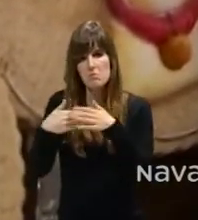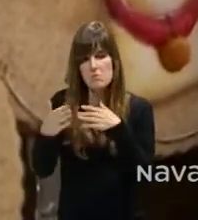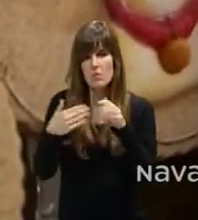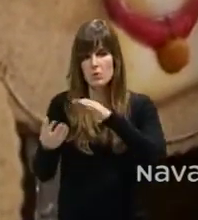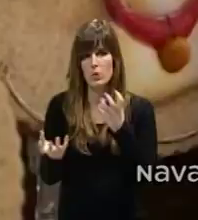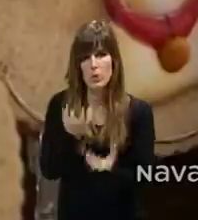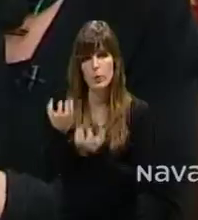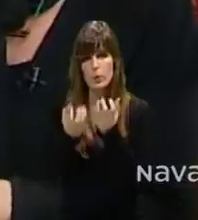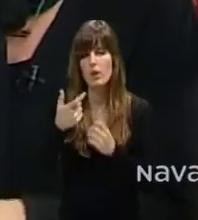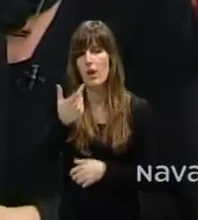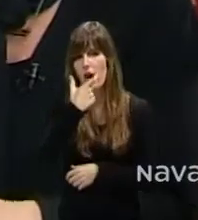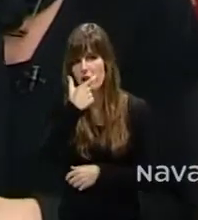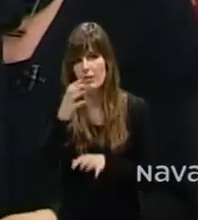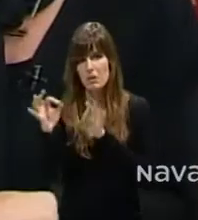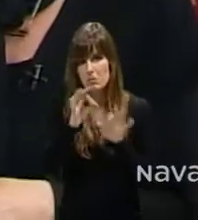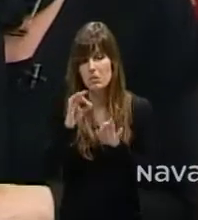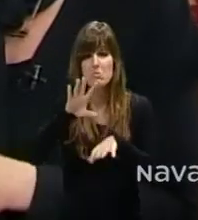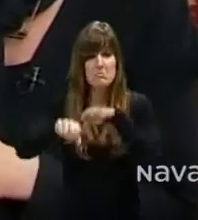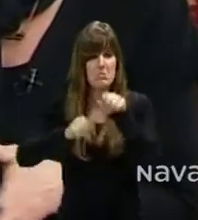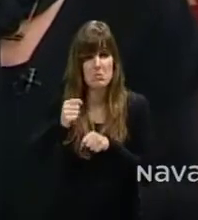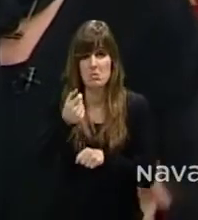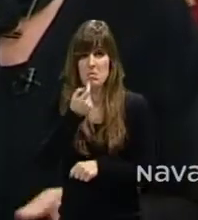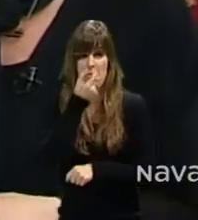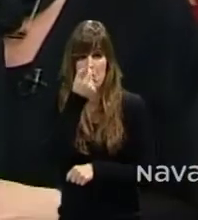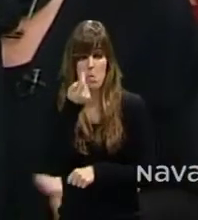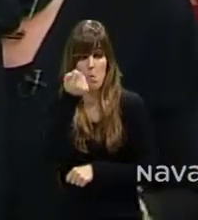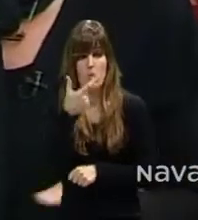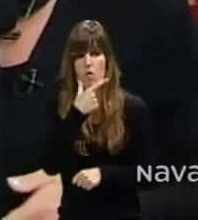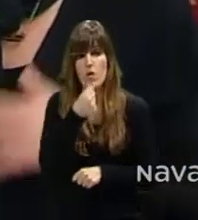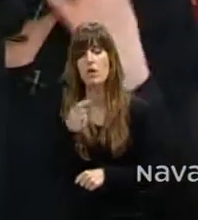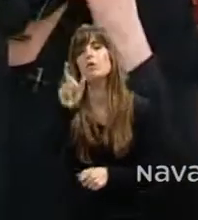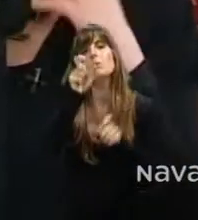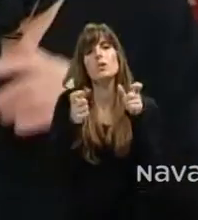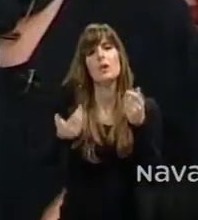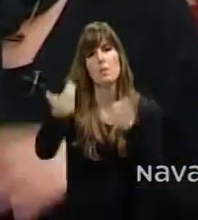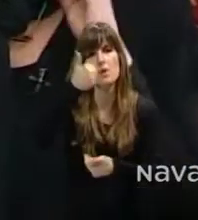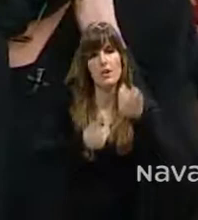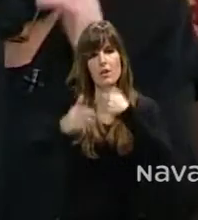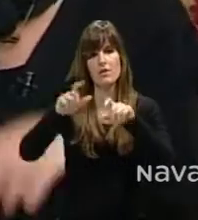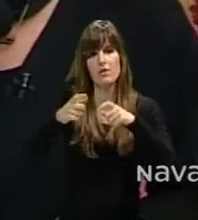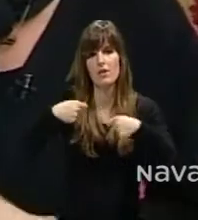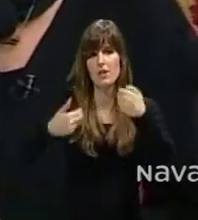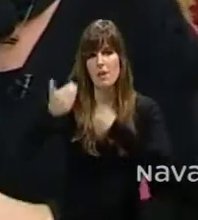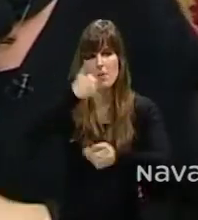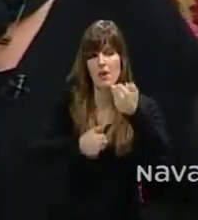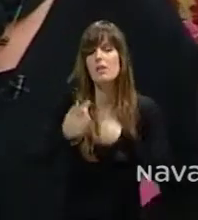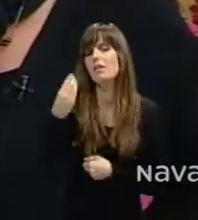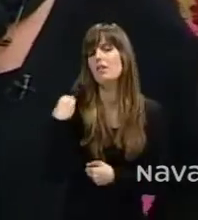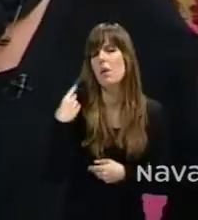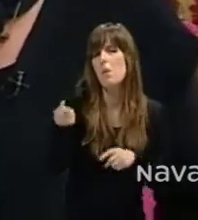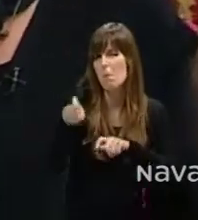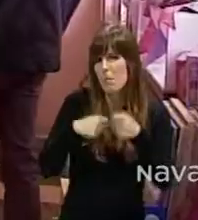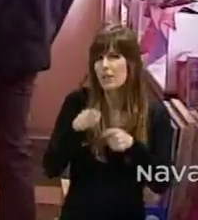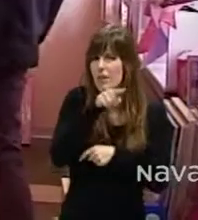ellos y además interactúas. Vimos esa necesidad de la gente, nos venía y no vendéis esto, no vendéis esto, entonces yo la verdad es que tengo la cabeza así, estoy todo el día